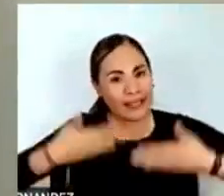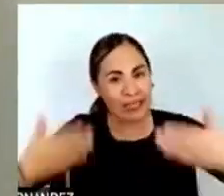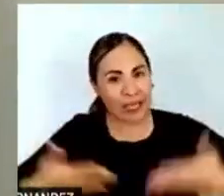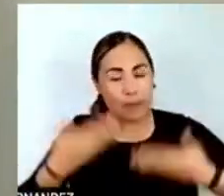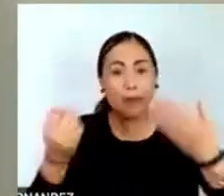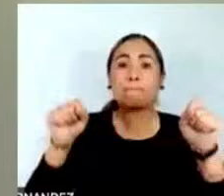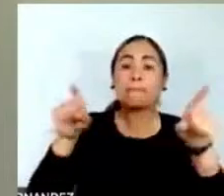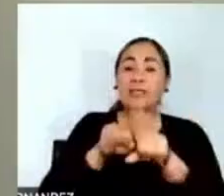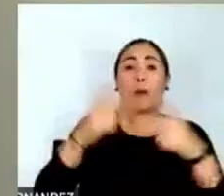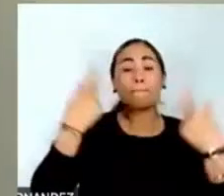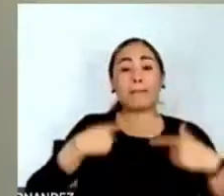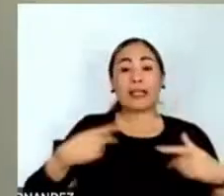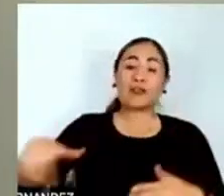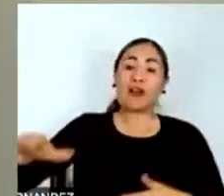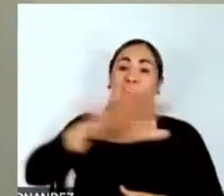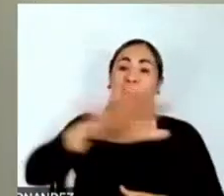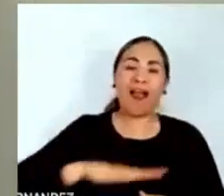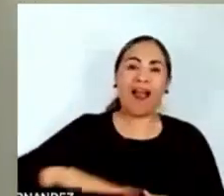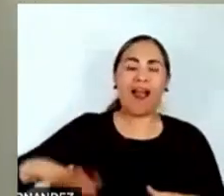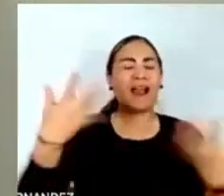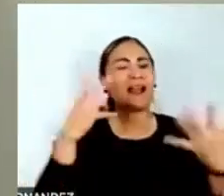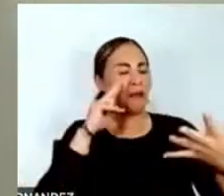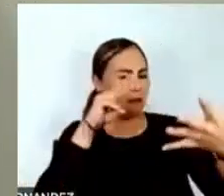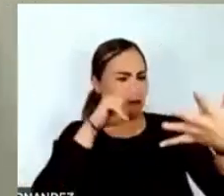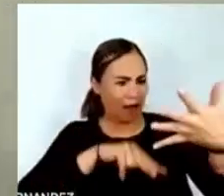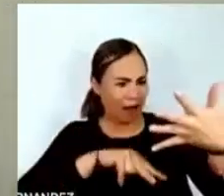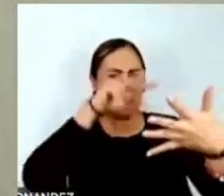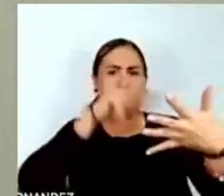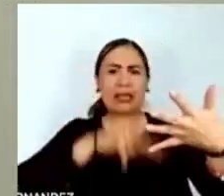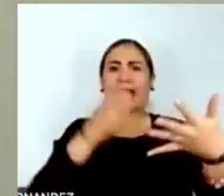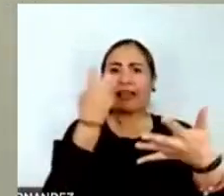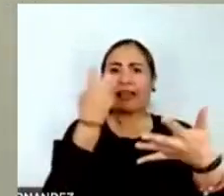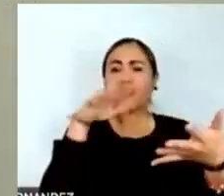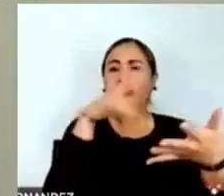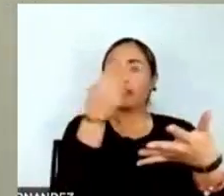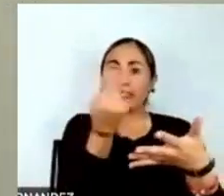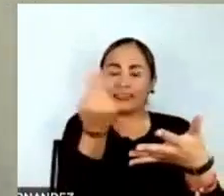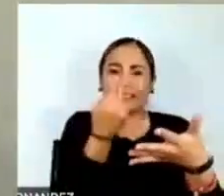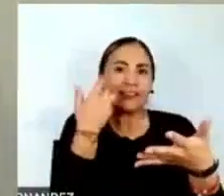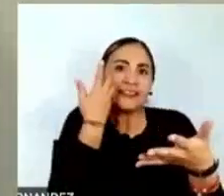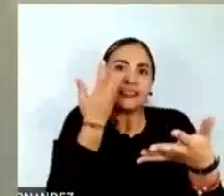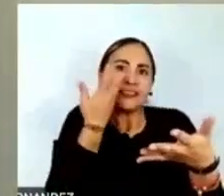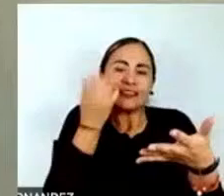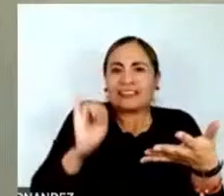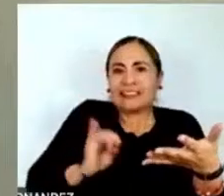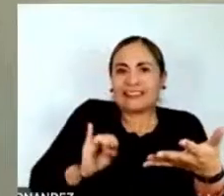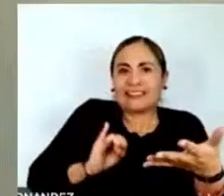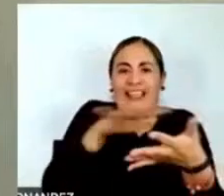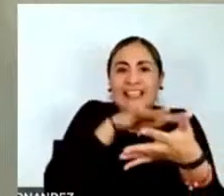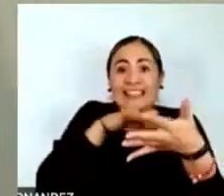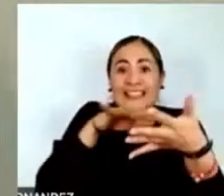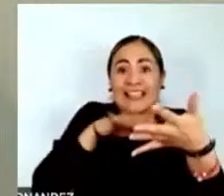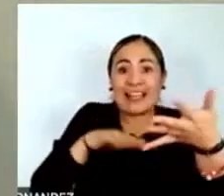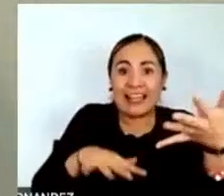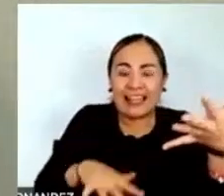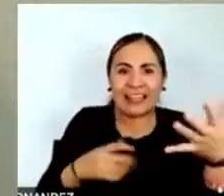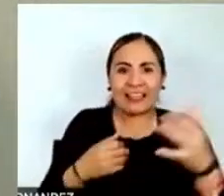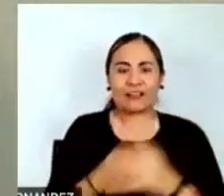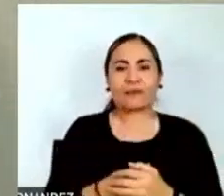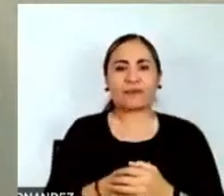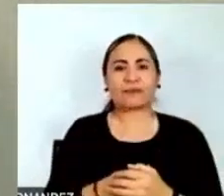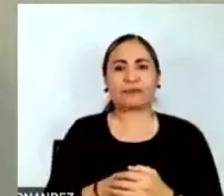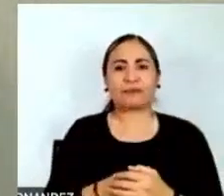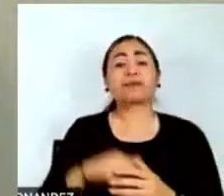público a adentrarse en el estudio de estos precedentes, cuya importancia no podría ser mayor en nuestro